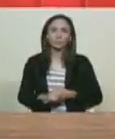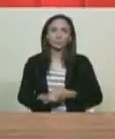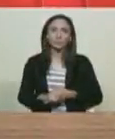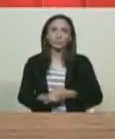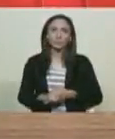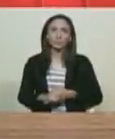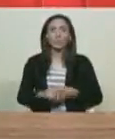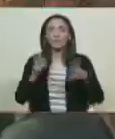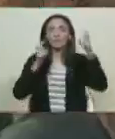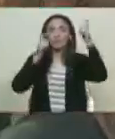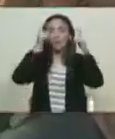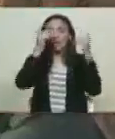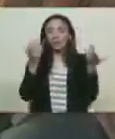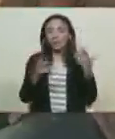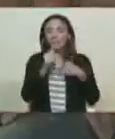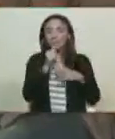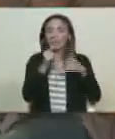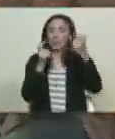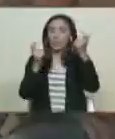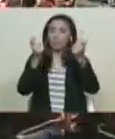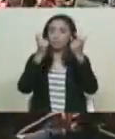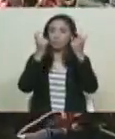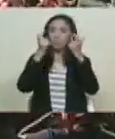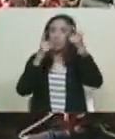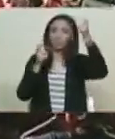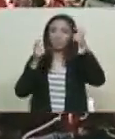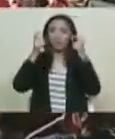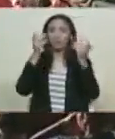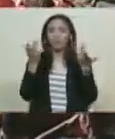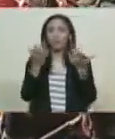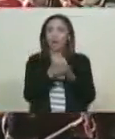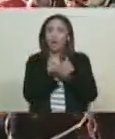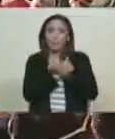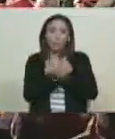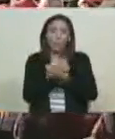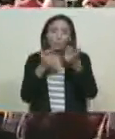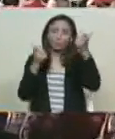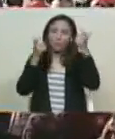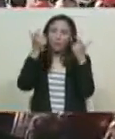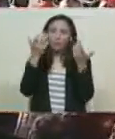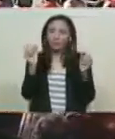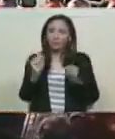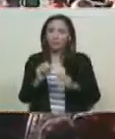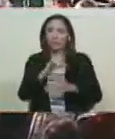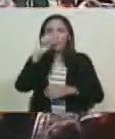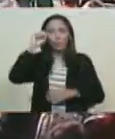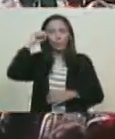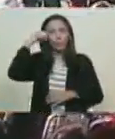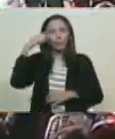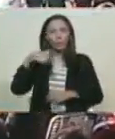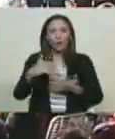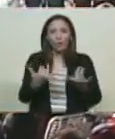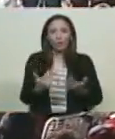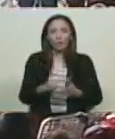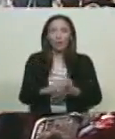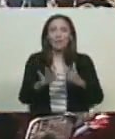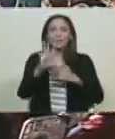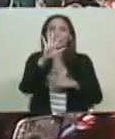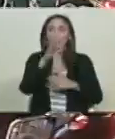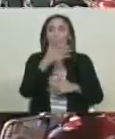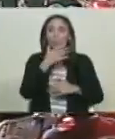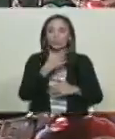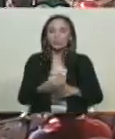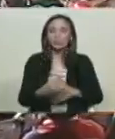Fue Chávez, nuestro comandante amado, lo recuerdo ahorita, un 5 de